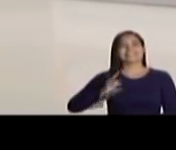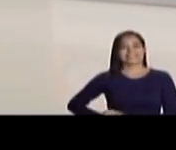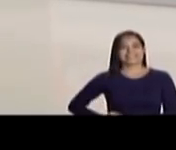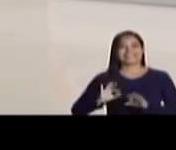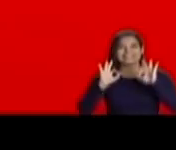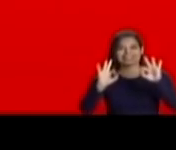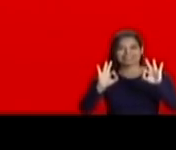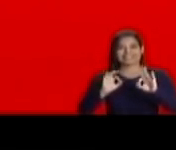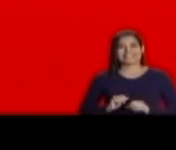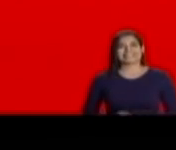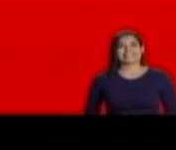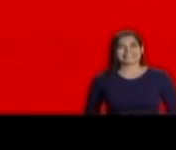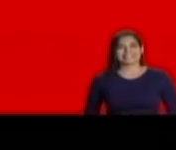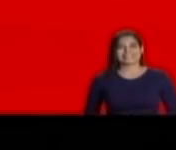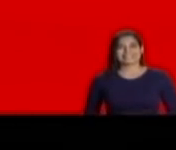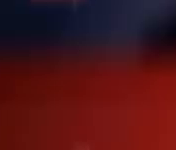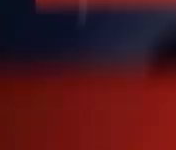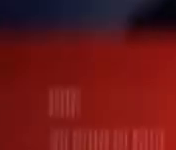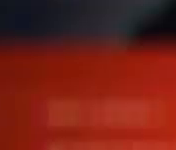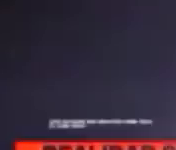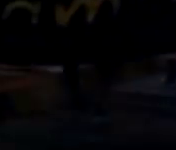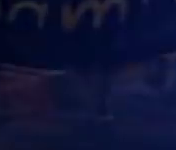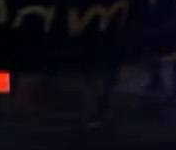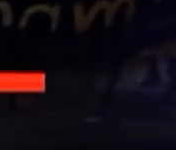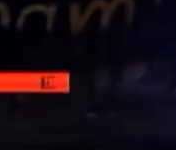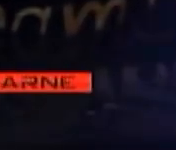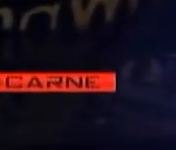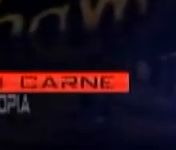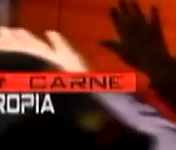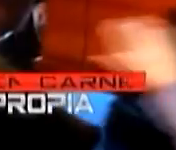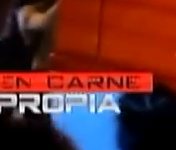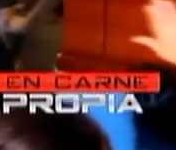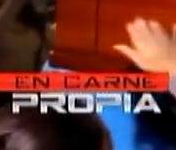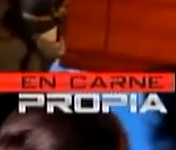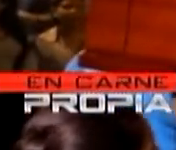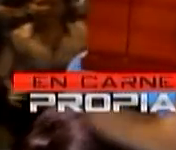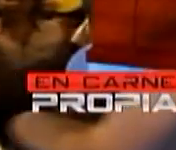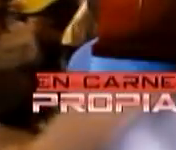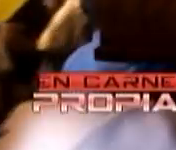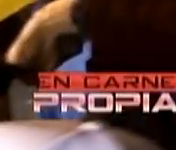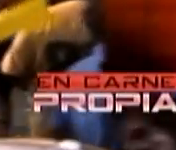salud para toda tu boca esta noche en carne propia